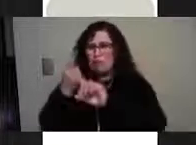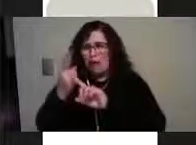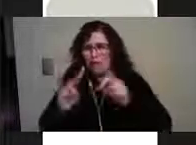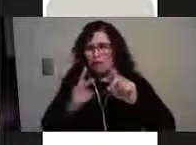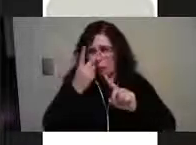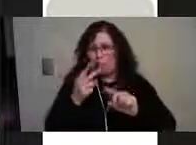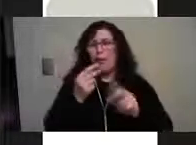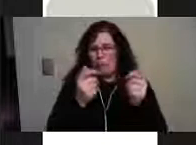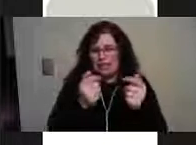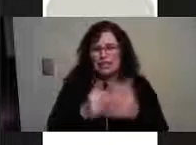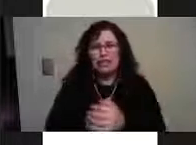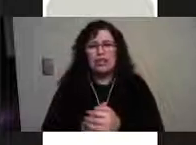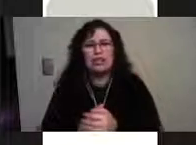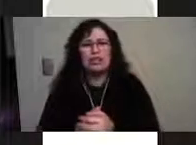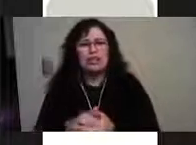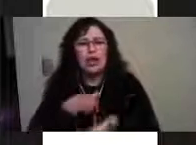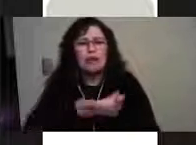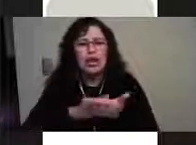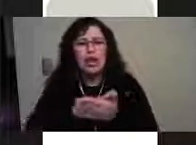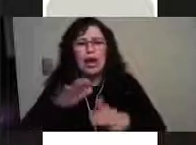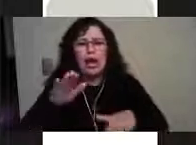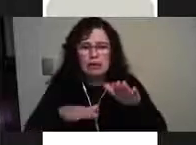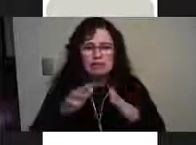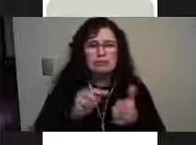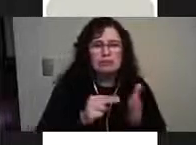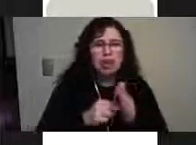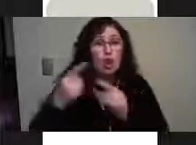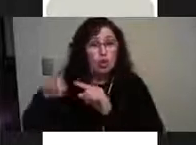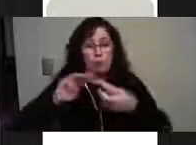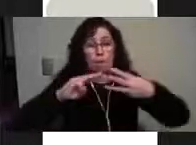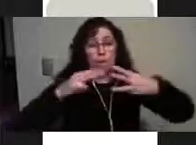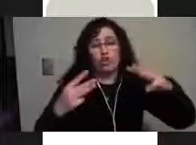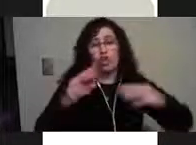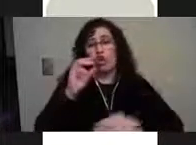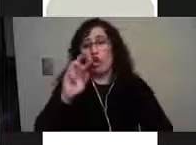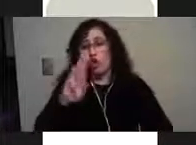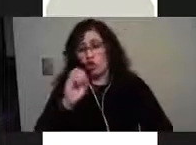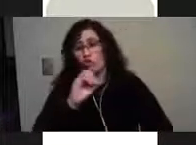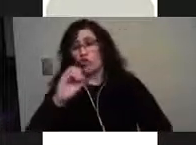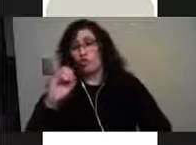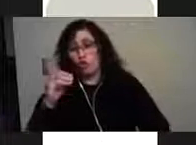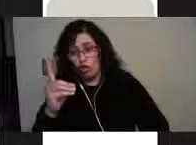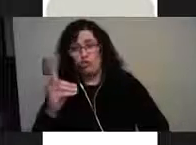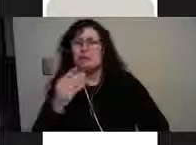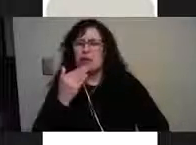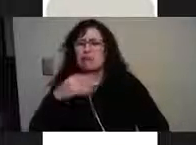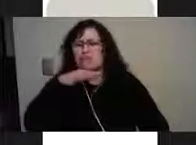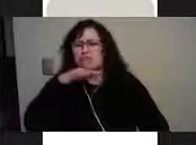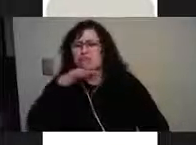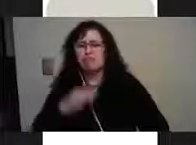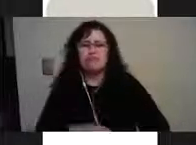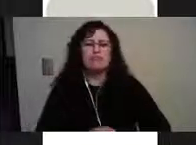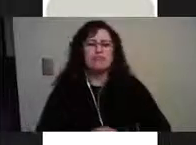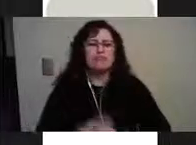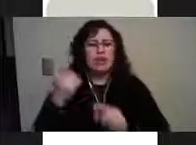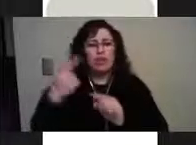los patrones funcionales de movimiento, ¿ya? El método de Roth, ya también que es usado, y la teoría